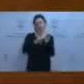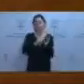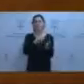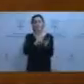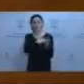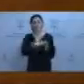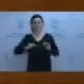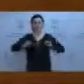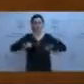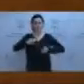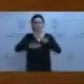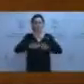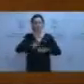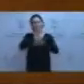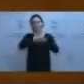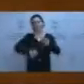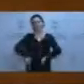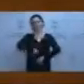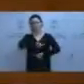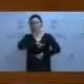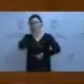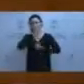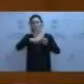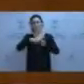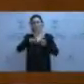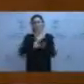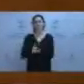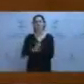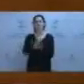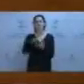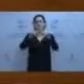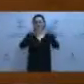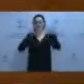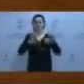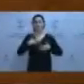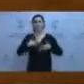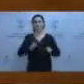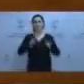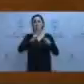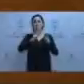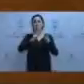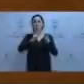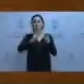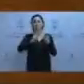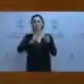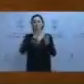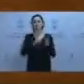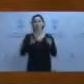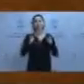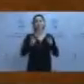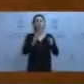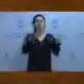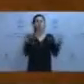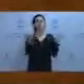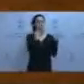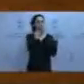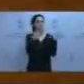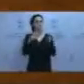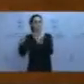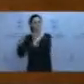menciona la lista de espera, modificación del mapa sanitario, cuando estas cuestiones se deben de abordar de forma parcelaria, debido a